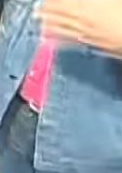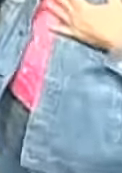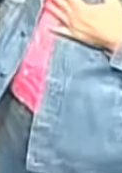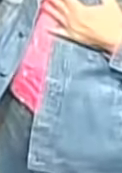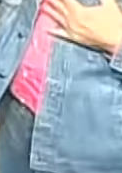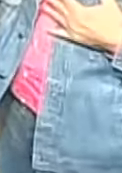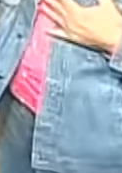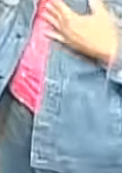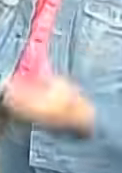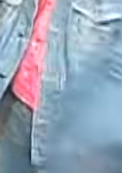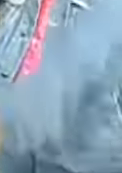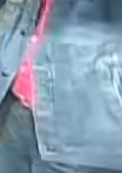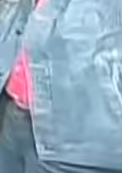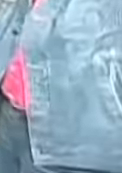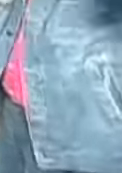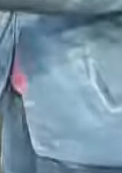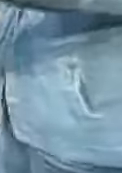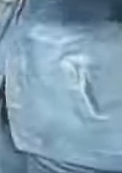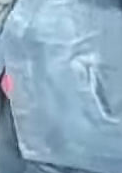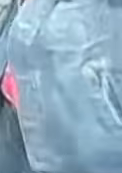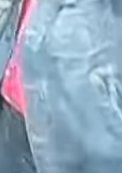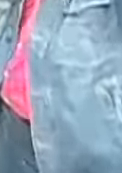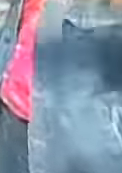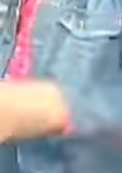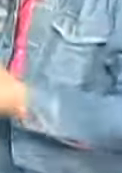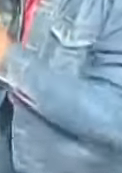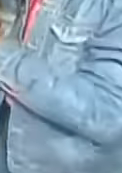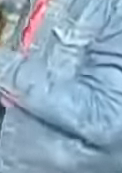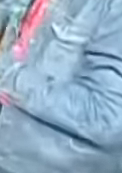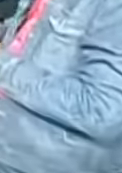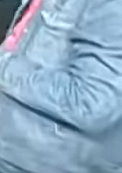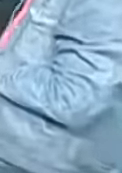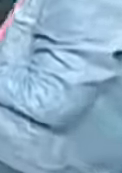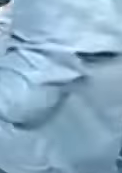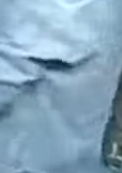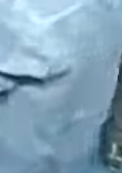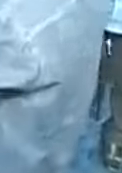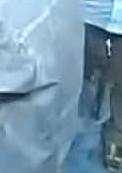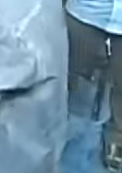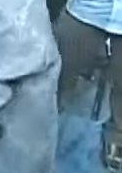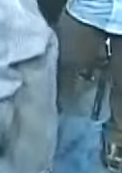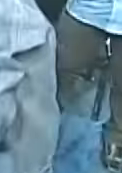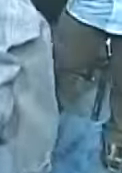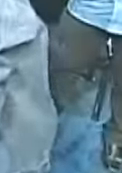Yagual. Y como si fuera poco, mi pueblo de Guasimal.